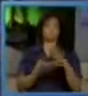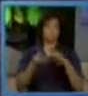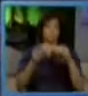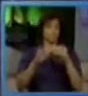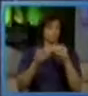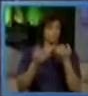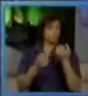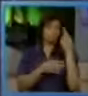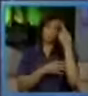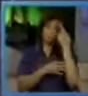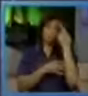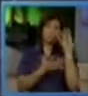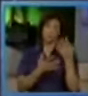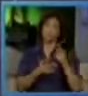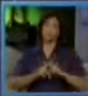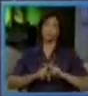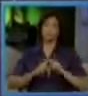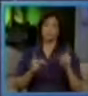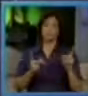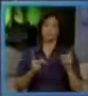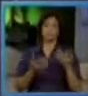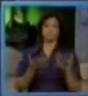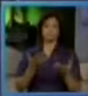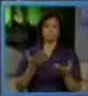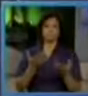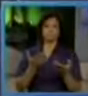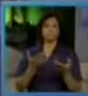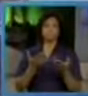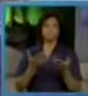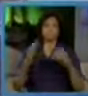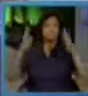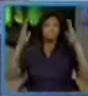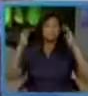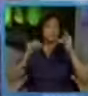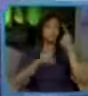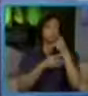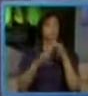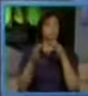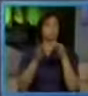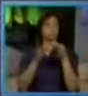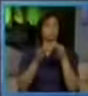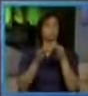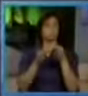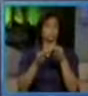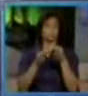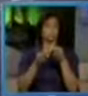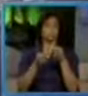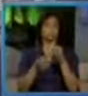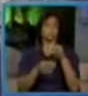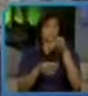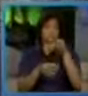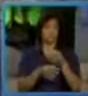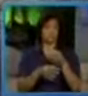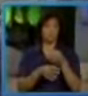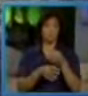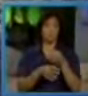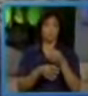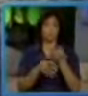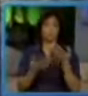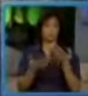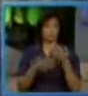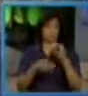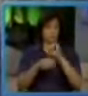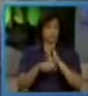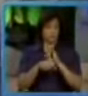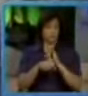tengan la razón pero al menos esperamos una explicación que nos convenza y si la